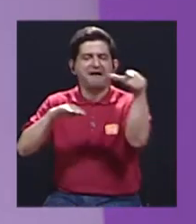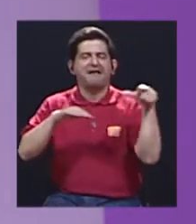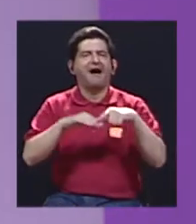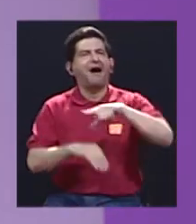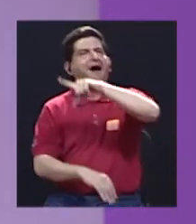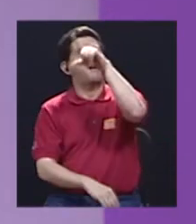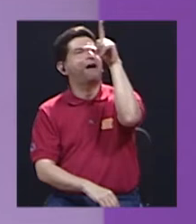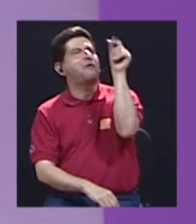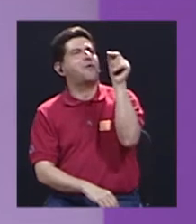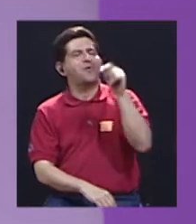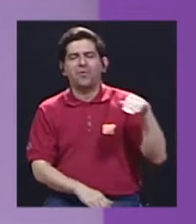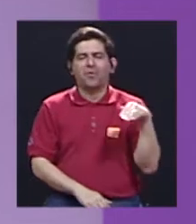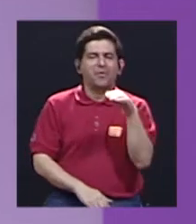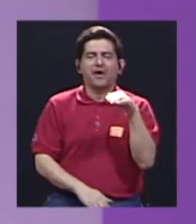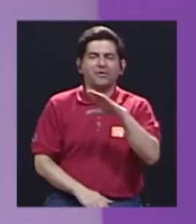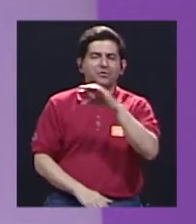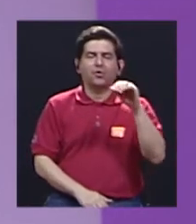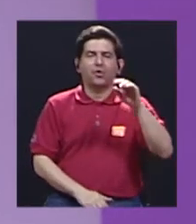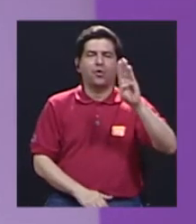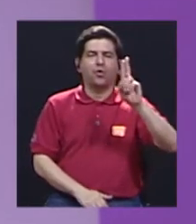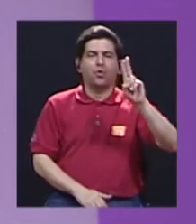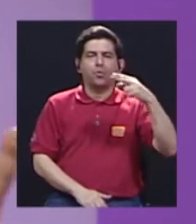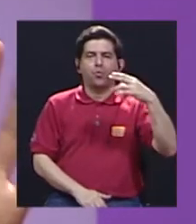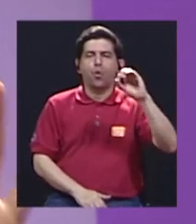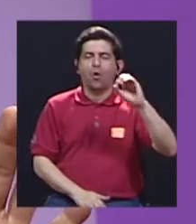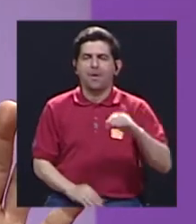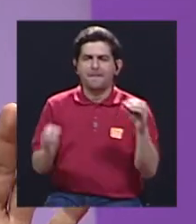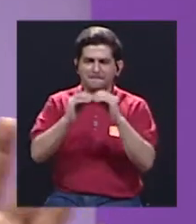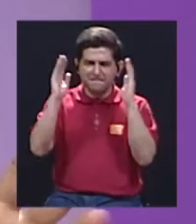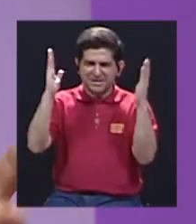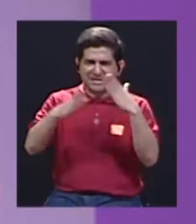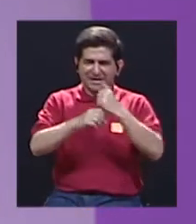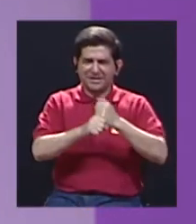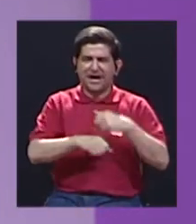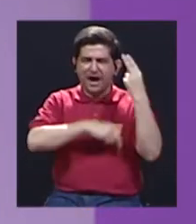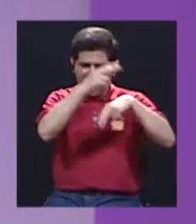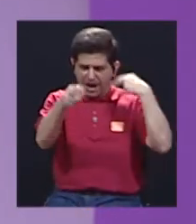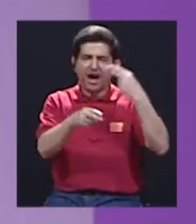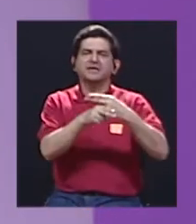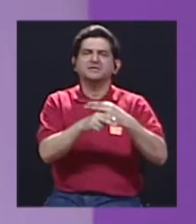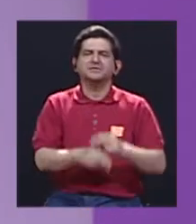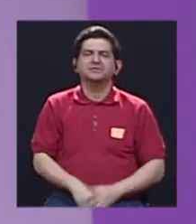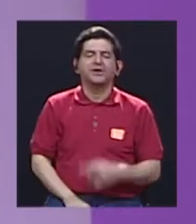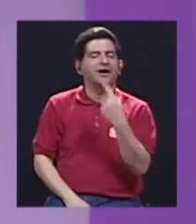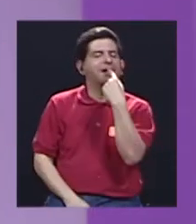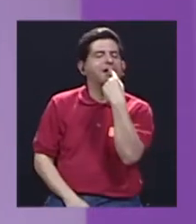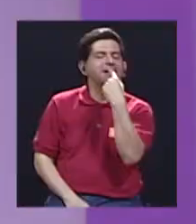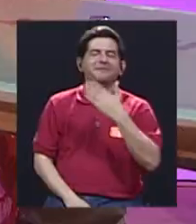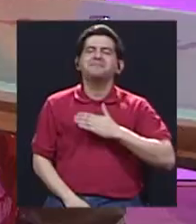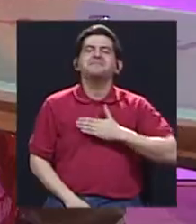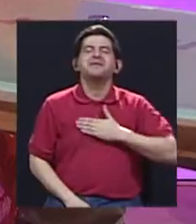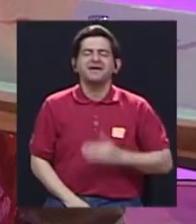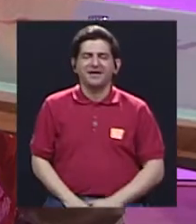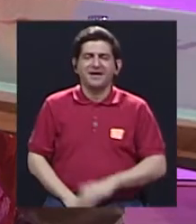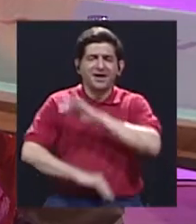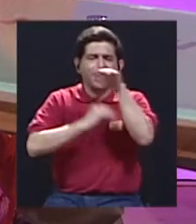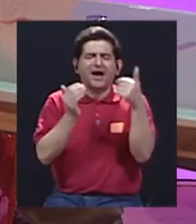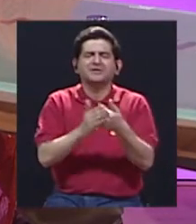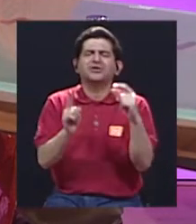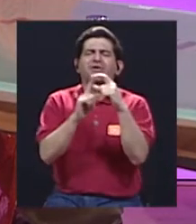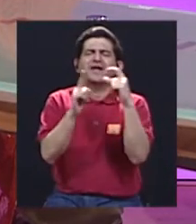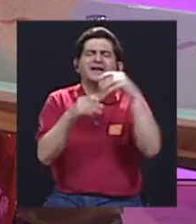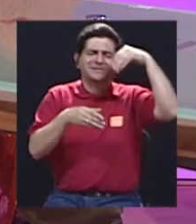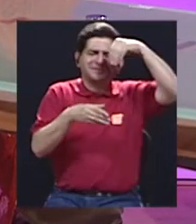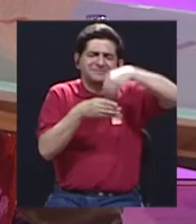o el ratón o el bono no la más grande creación del universo es esta lengua mía donde caben todas las